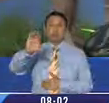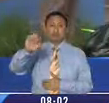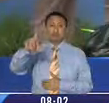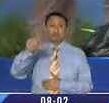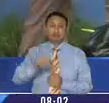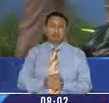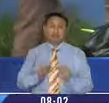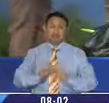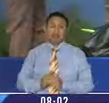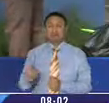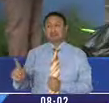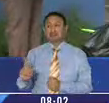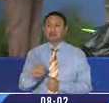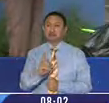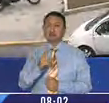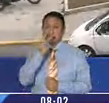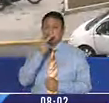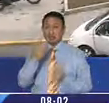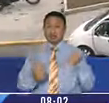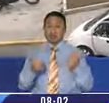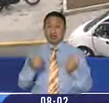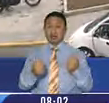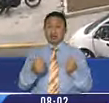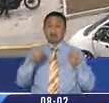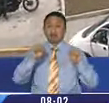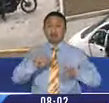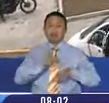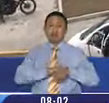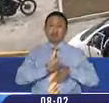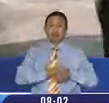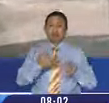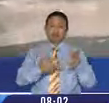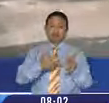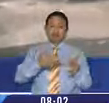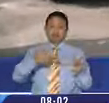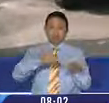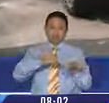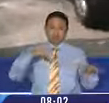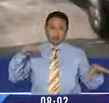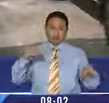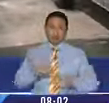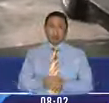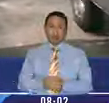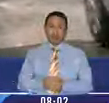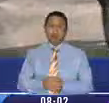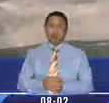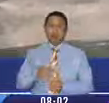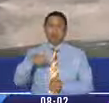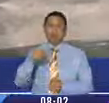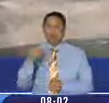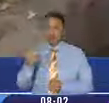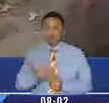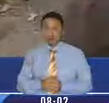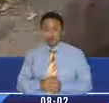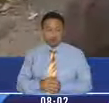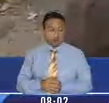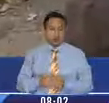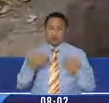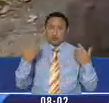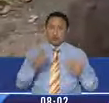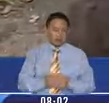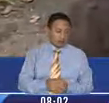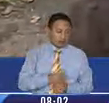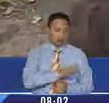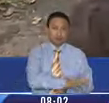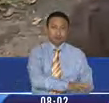como transeúntes merodeaban los carros que por el tráfico vehicular se acumulaban en el sector para, al mínimo descuido, arranchar cualquier objeto